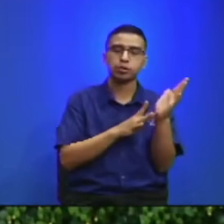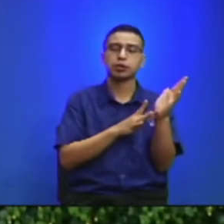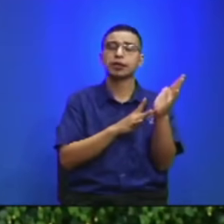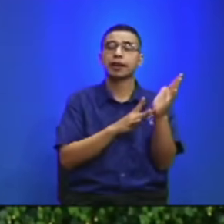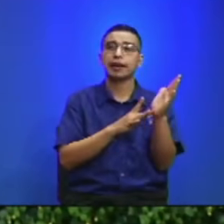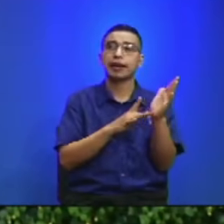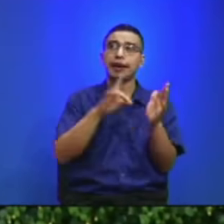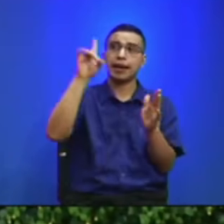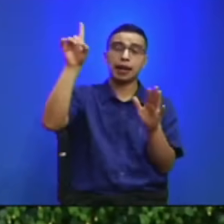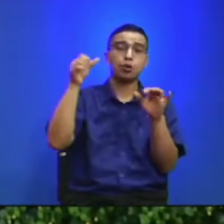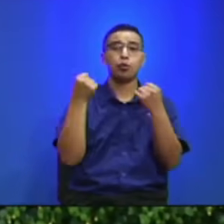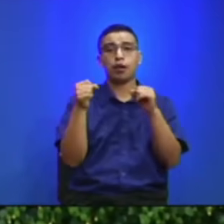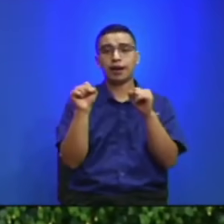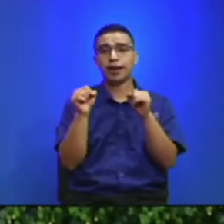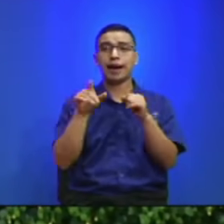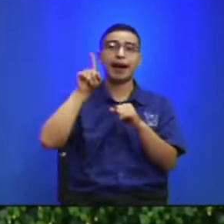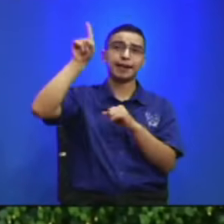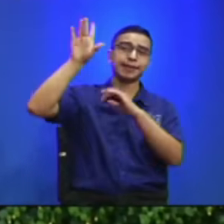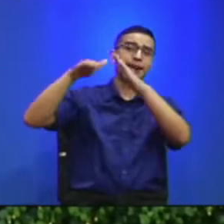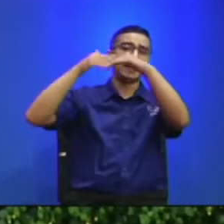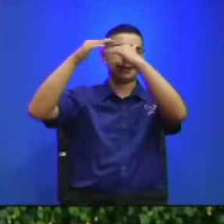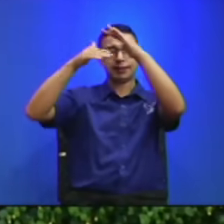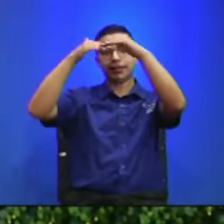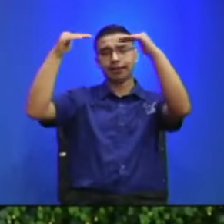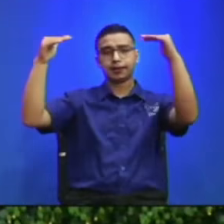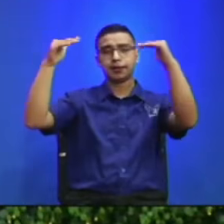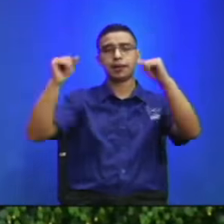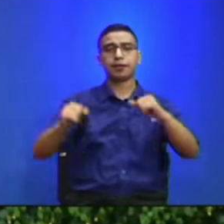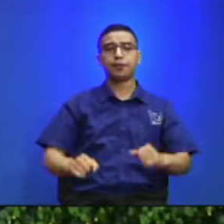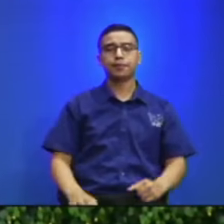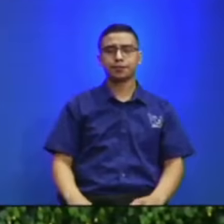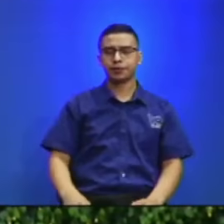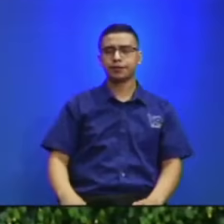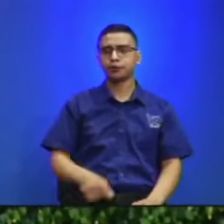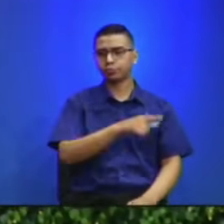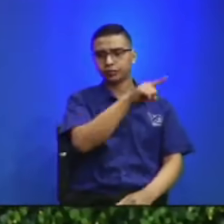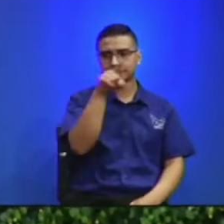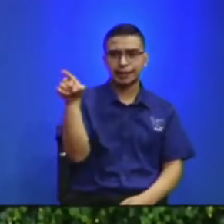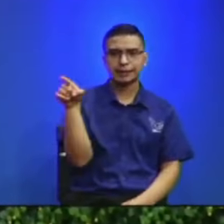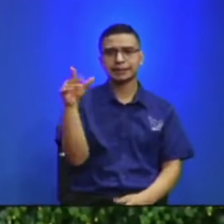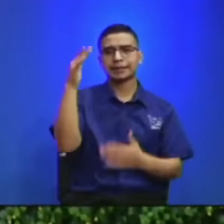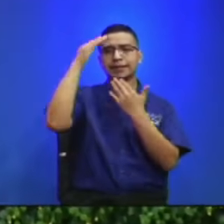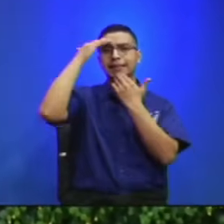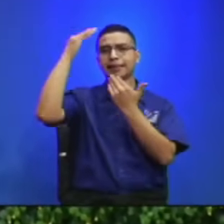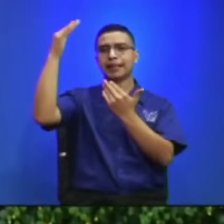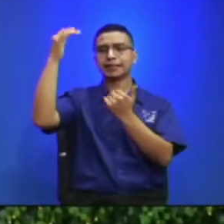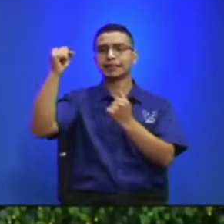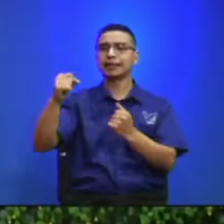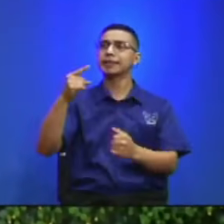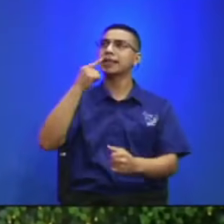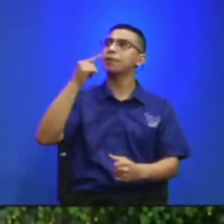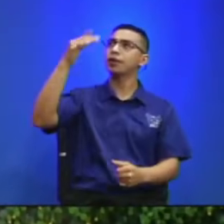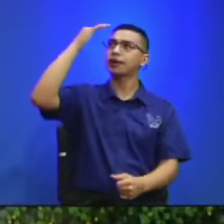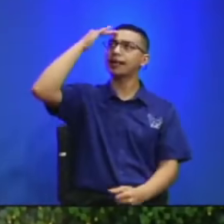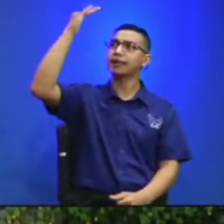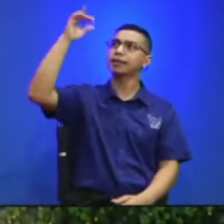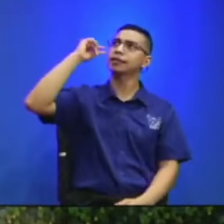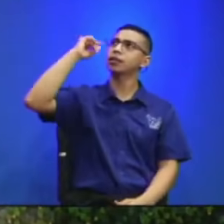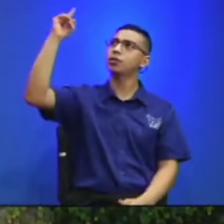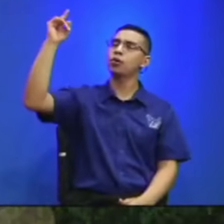con la santa cena mientras le das gracias en tu corazón levantemos nuestra voz con